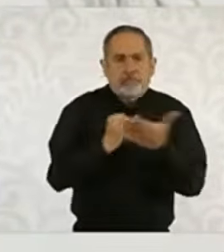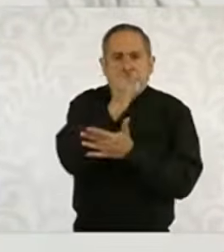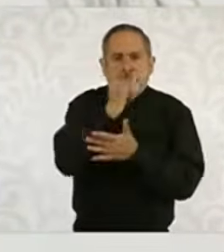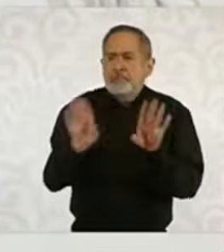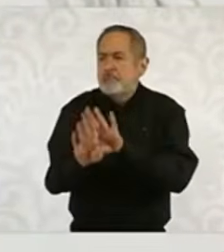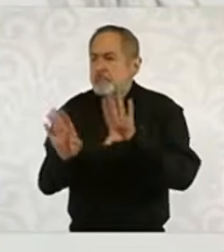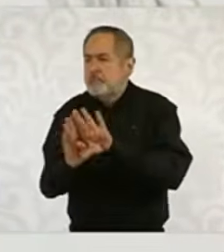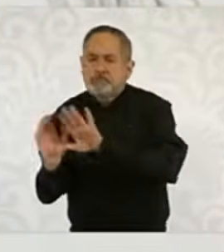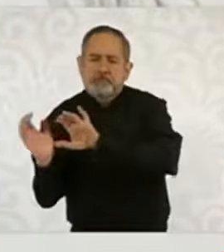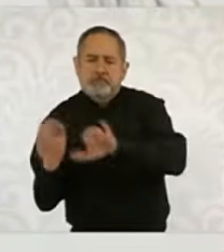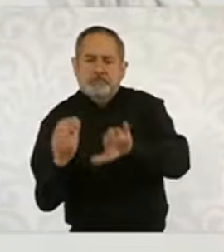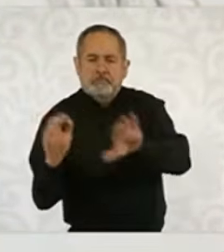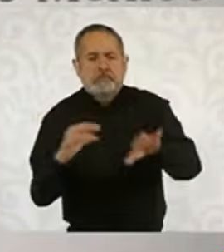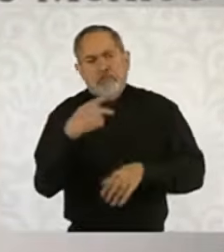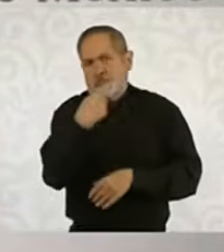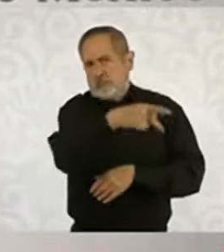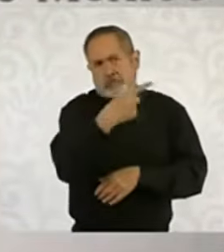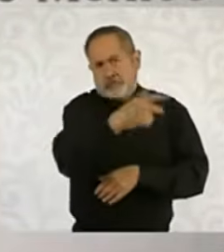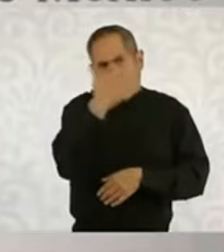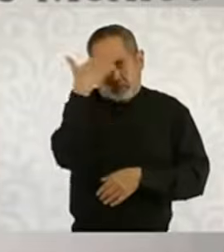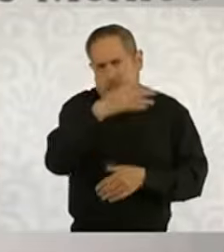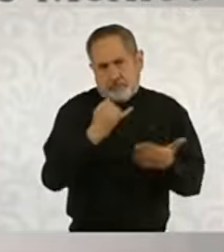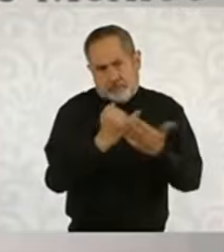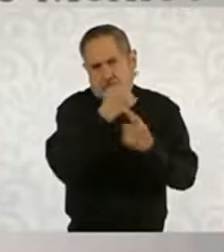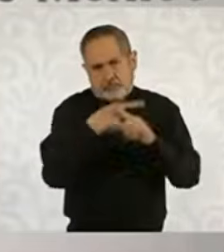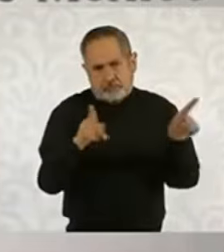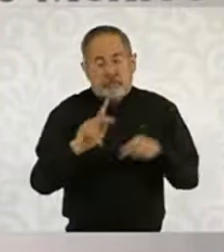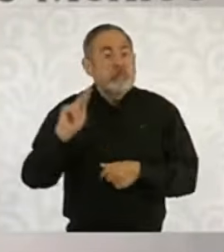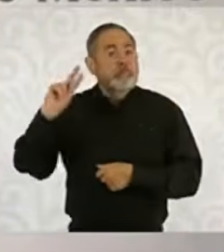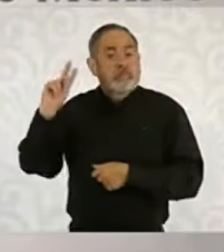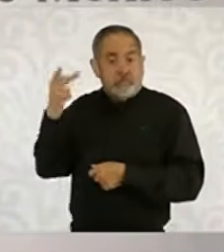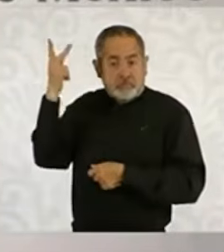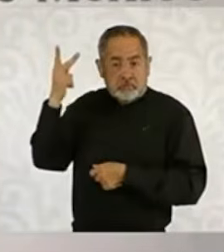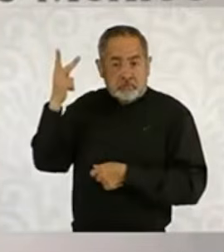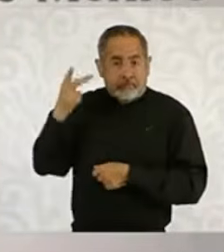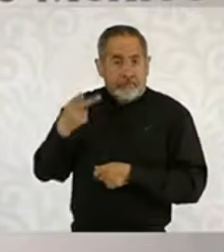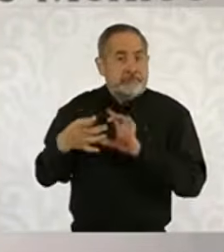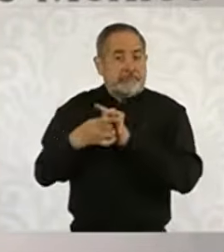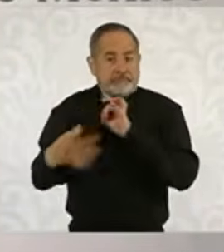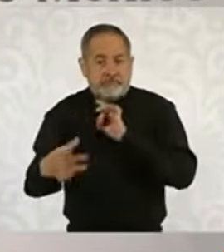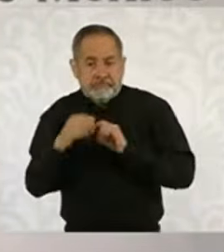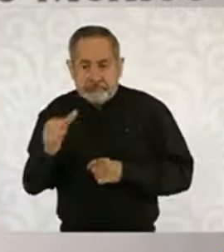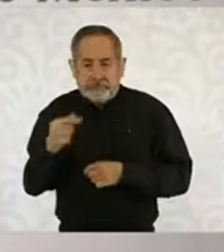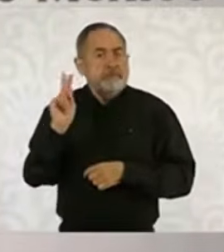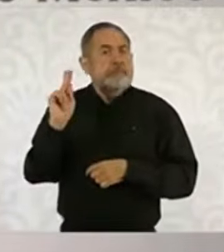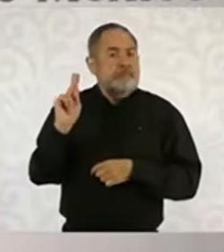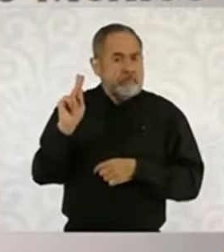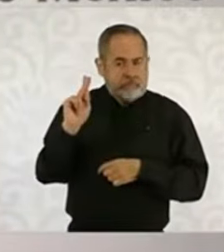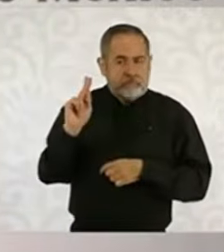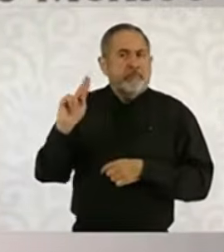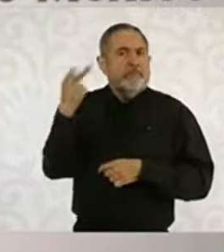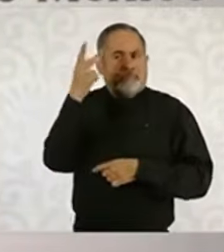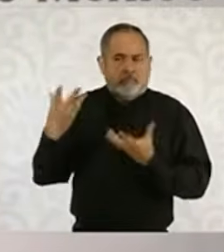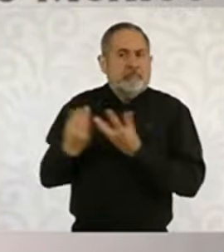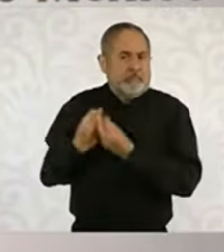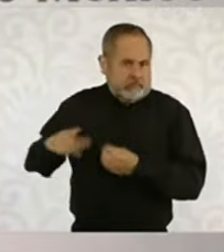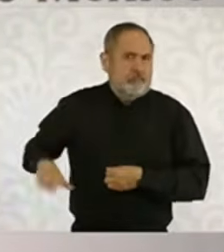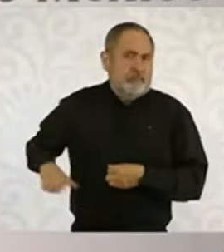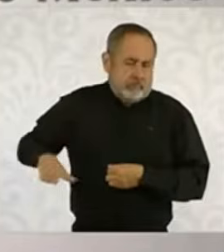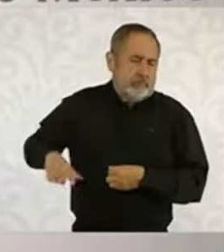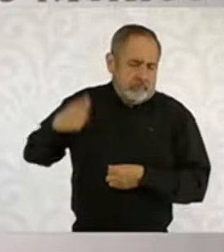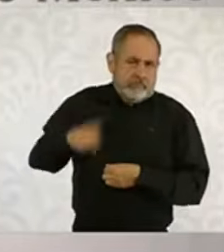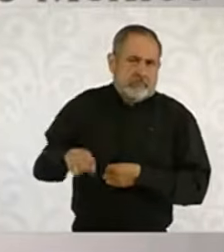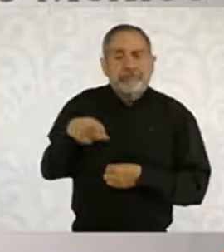cómo es su ingreso. Y el Politécnico, aunque no tiene autonomía, sí tiene sus criterios académicos